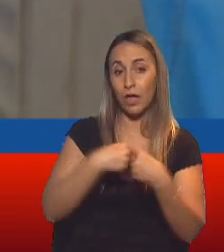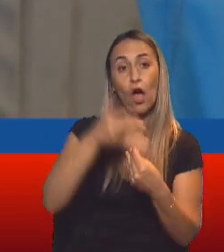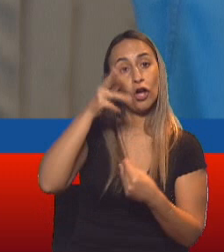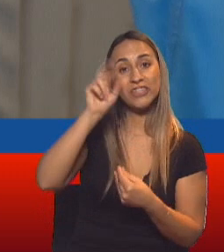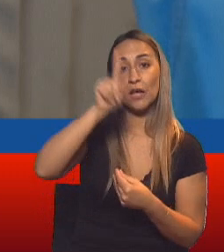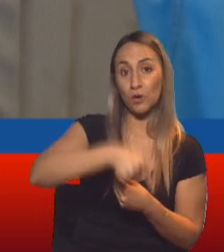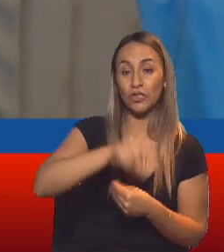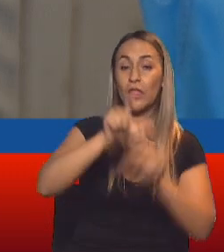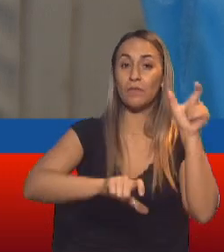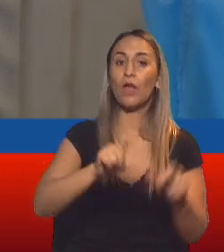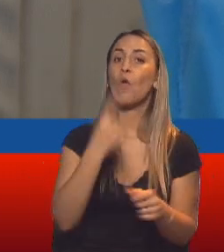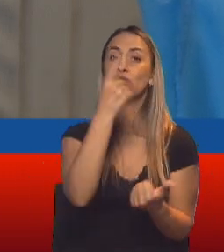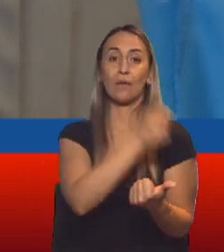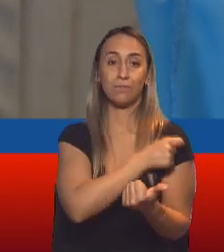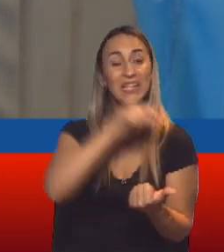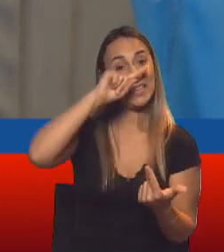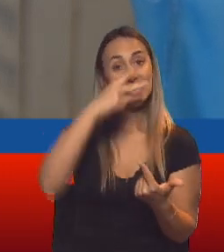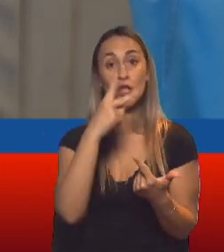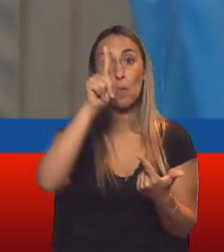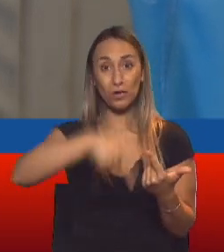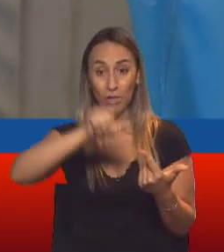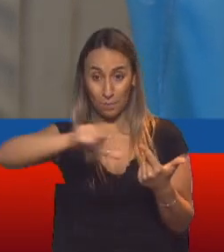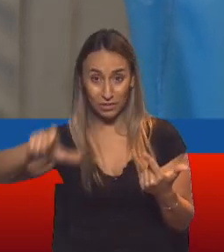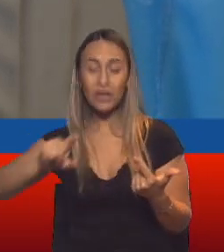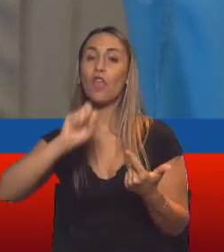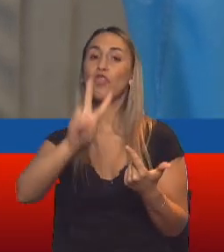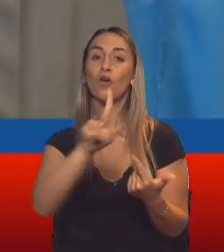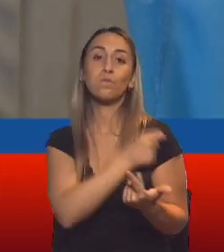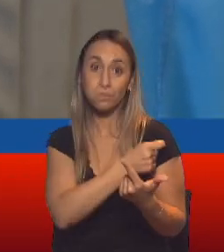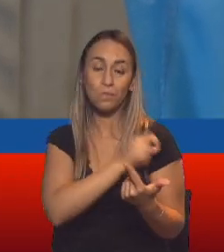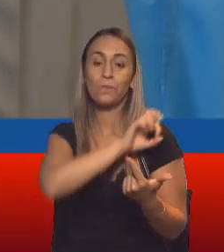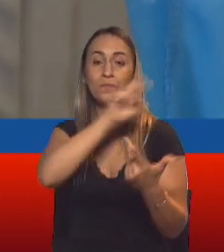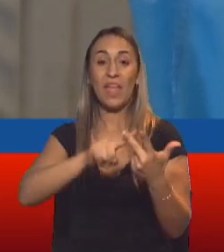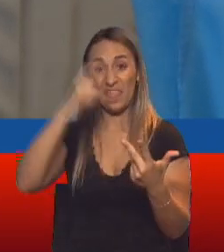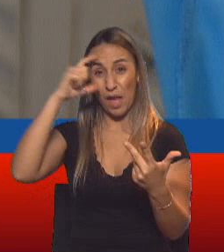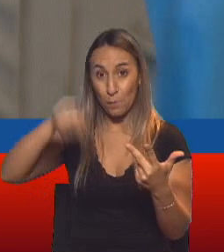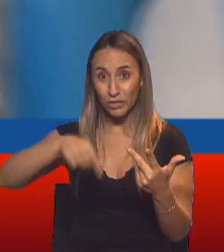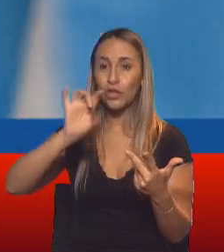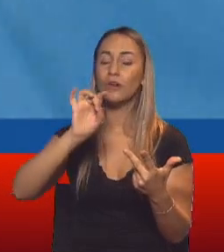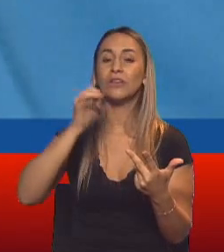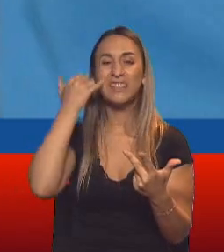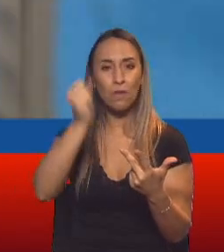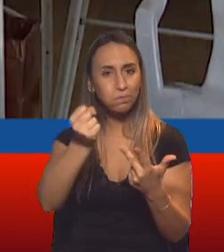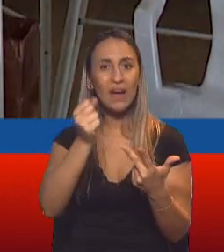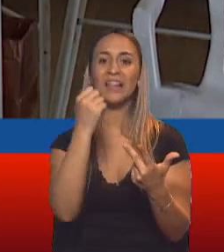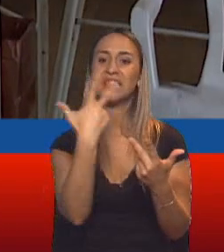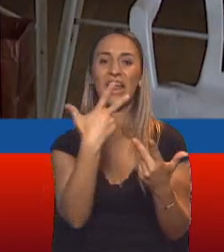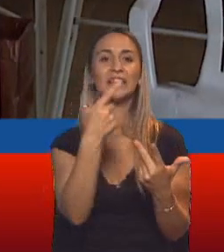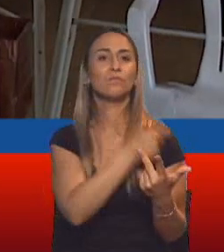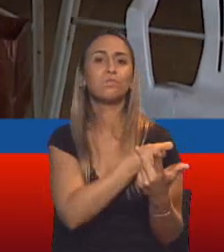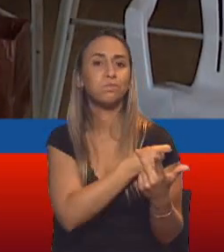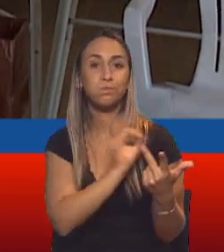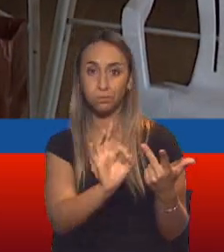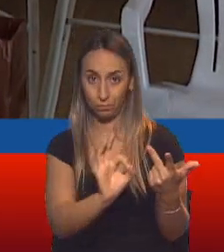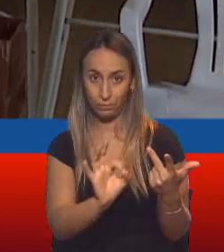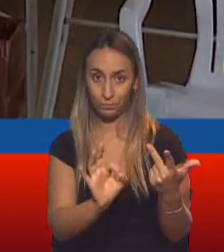con una dosis, 72% con dos y el 10% restante con tres inyecciones contra el coronavirus. Lo que nos